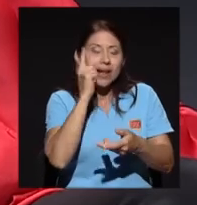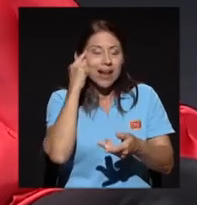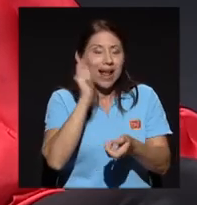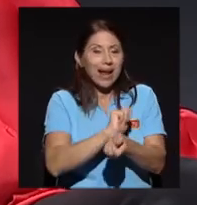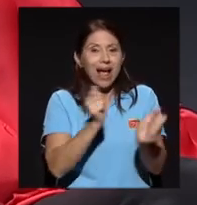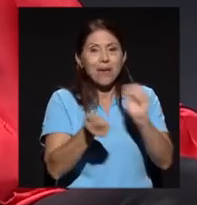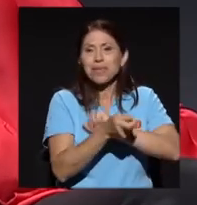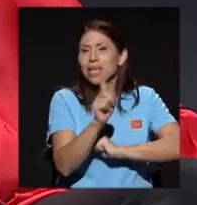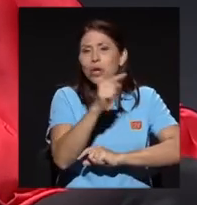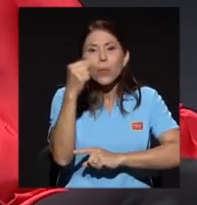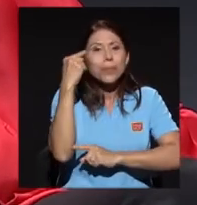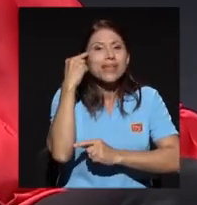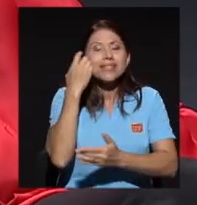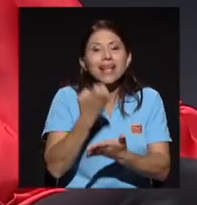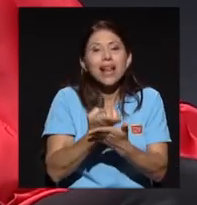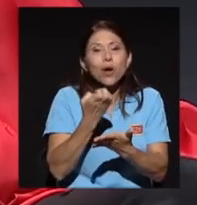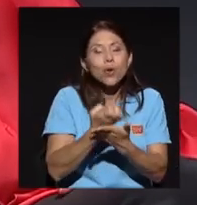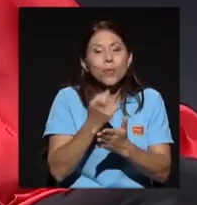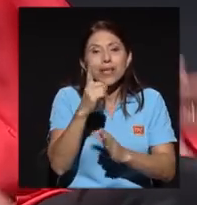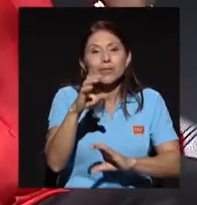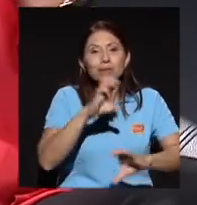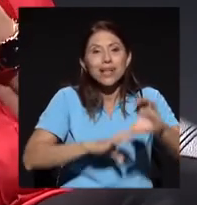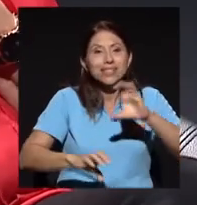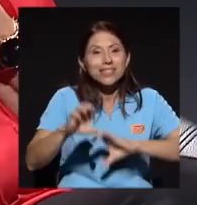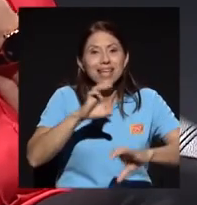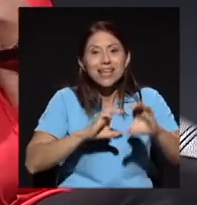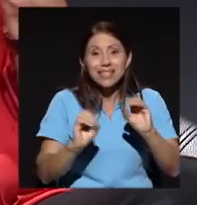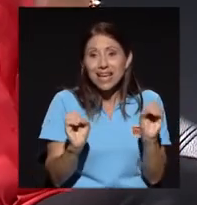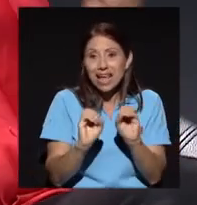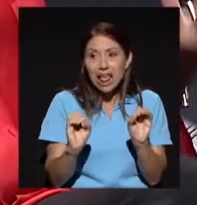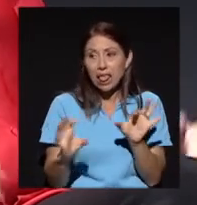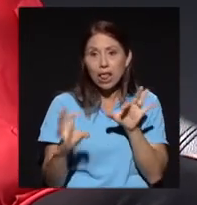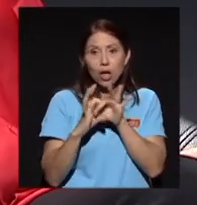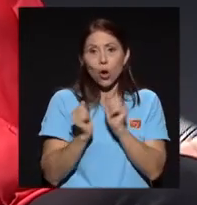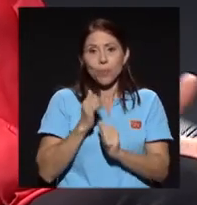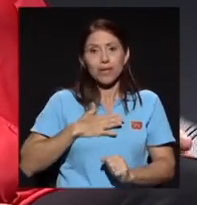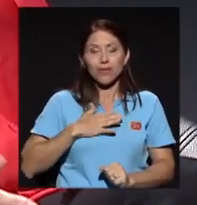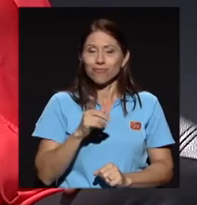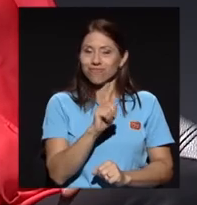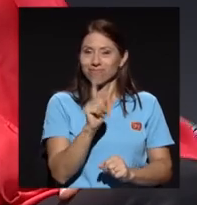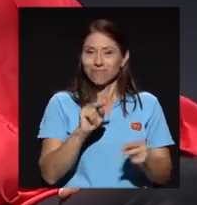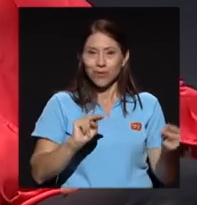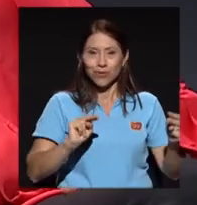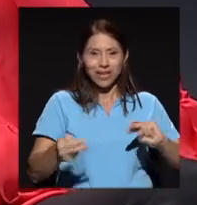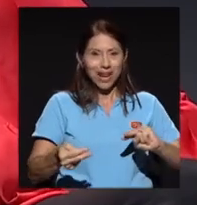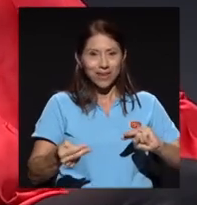es una ciencia que no tiene que ver conmigo, y es todo lo contrario.